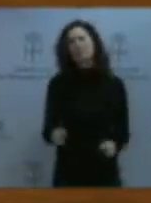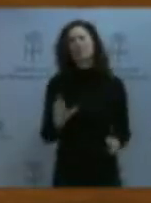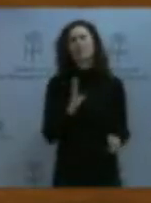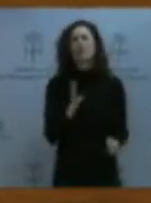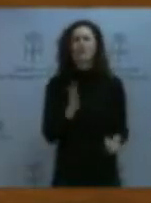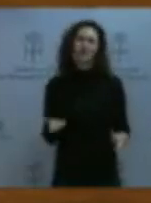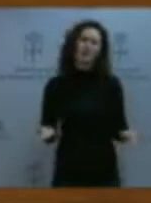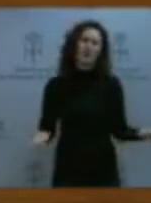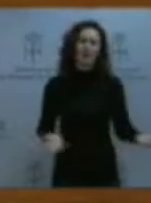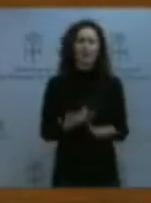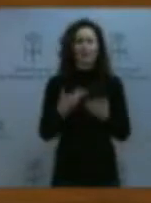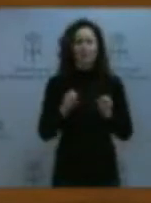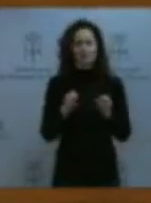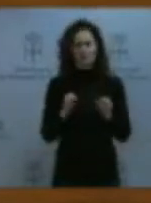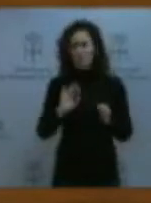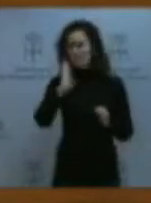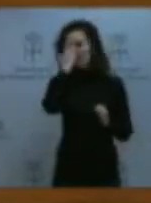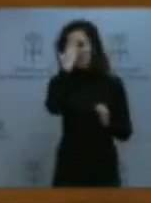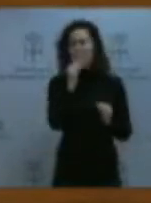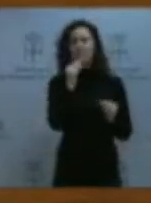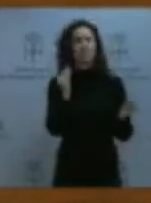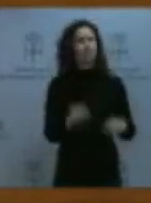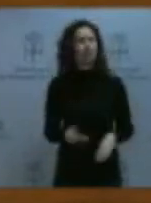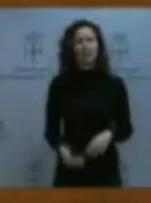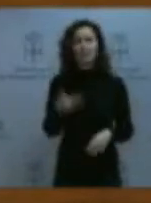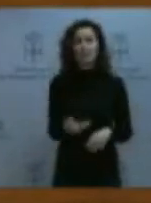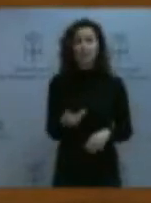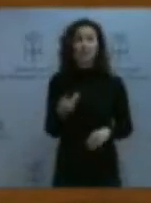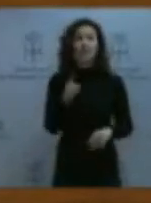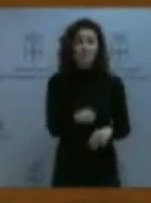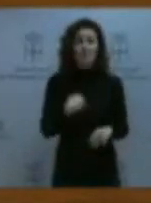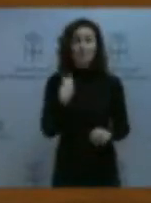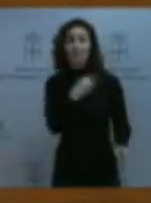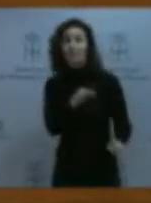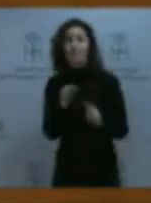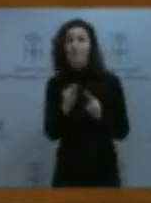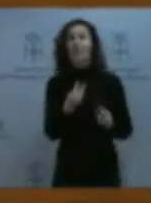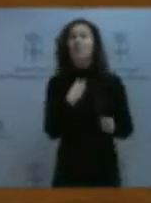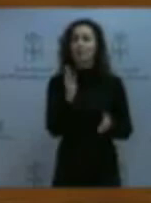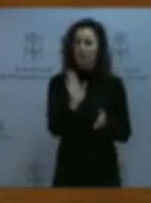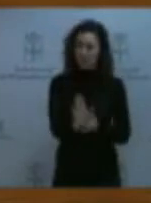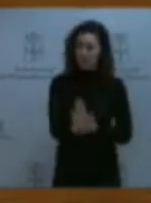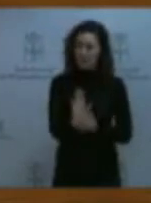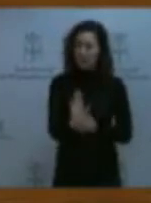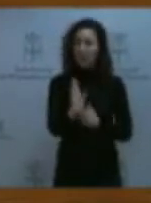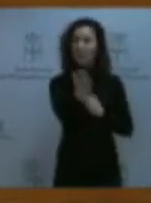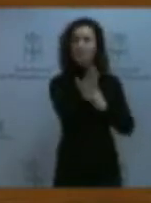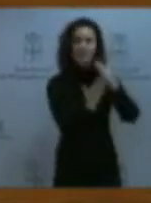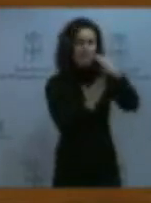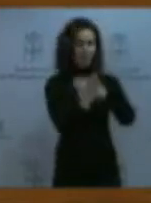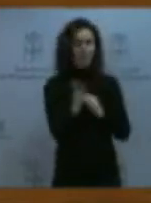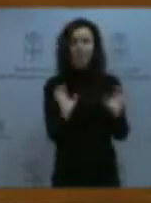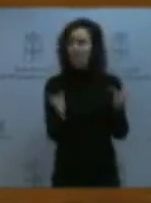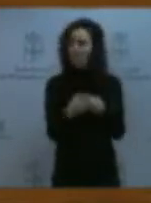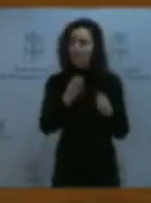desde luego, me atengo también a las palabras de la portavoz del grupo proponente. Nuestro grupo parlamentario Podemos Asturias, en este caso,